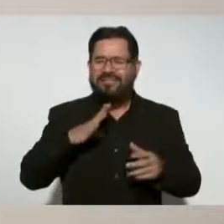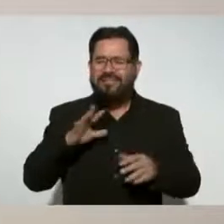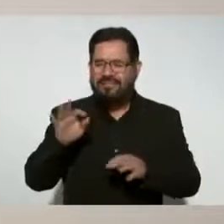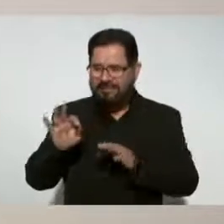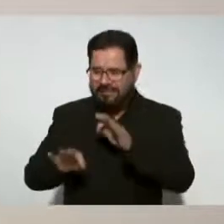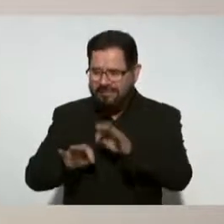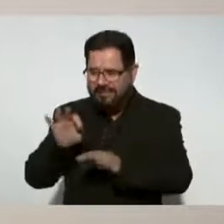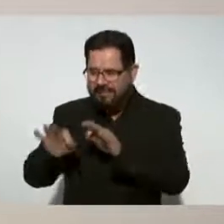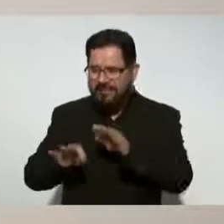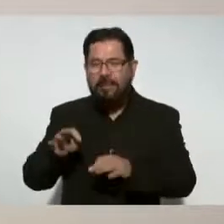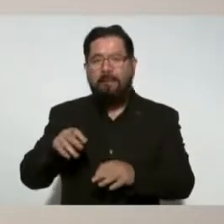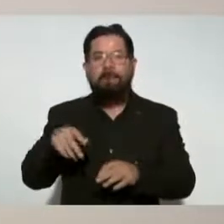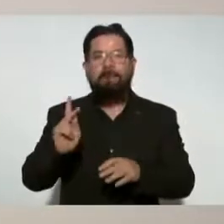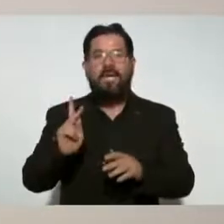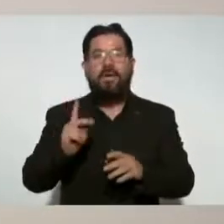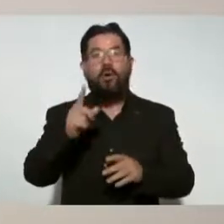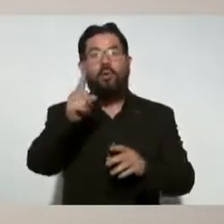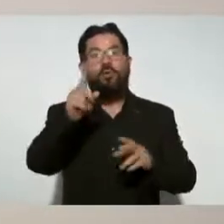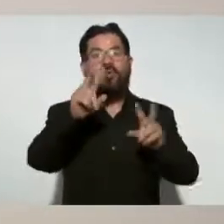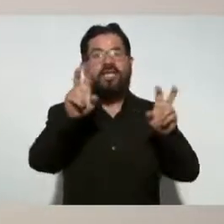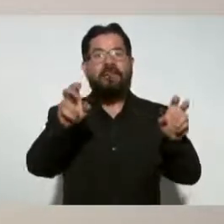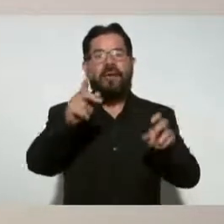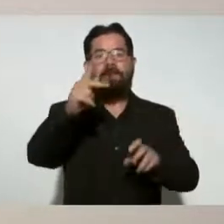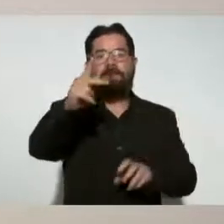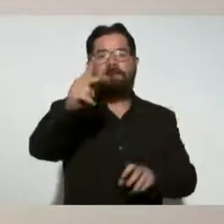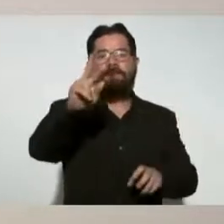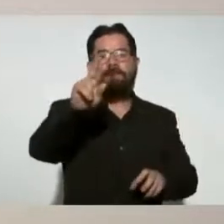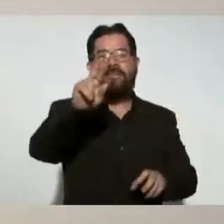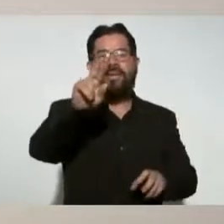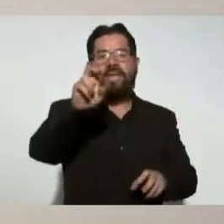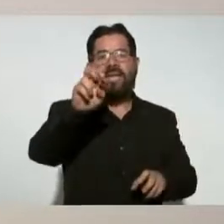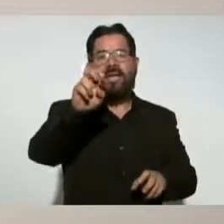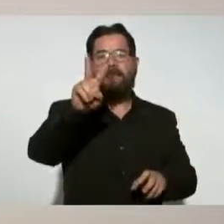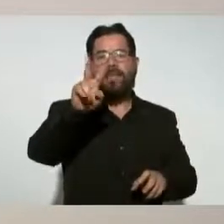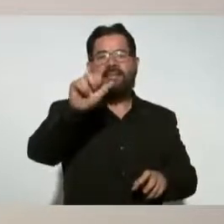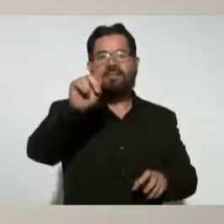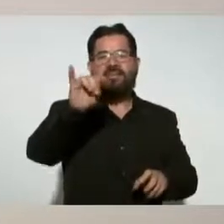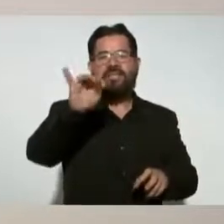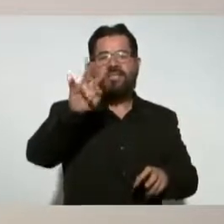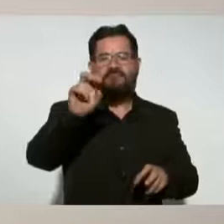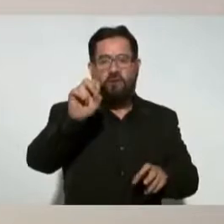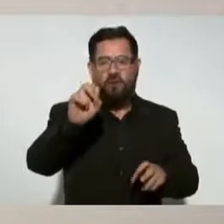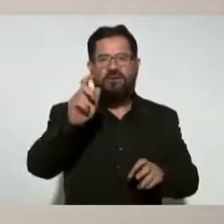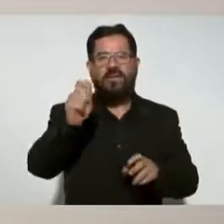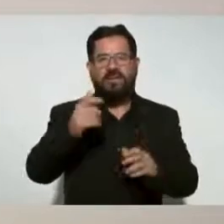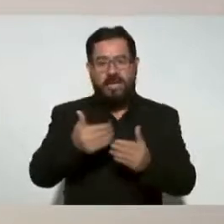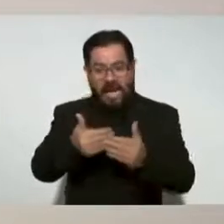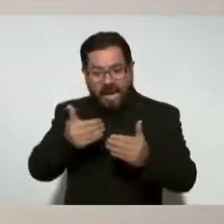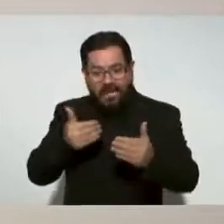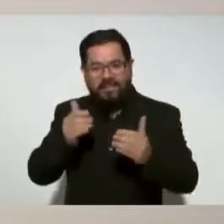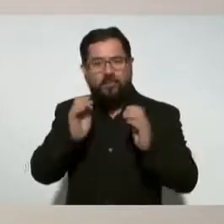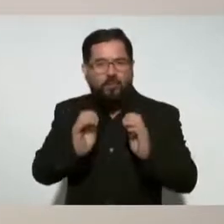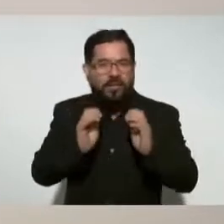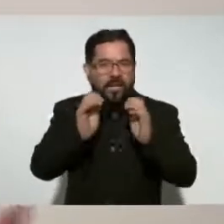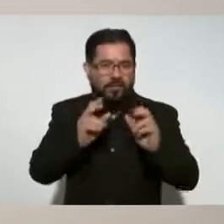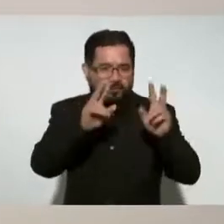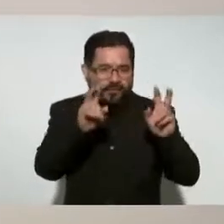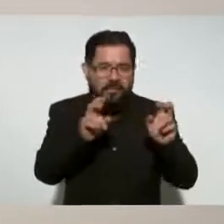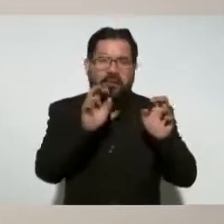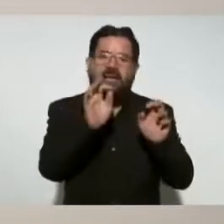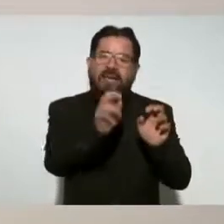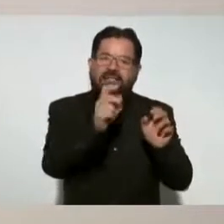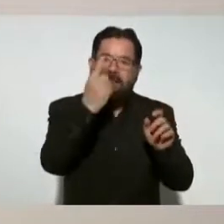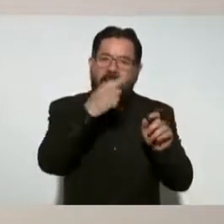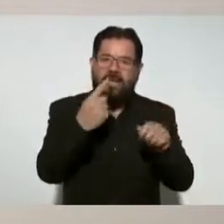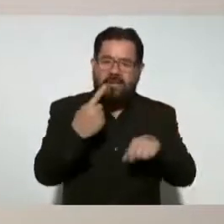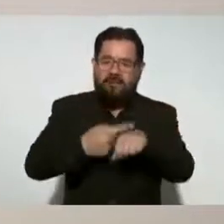visión preventiva que hace que las enfermedades que hoy nos asolan estén resolviéndose. Tiene, como ya